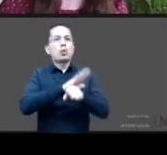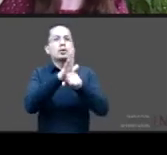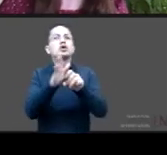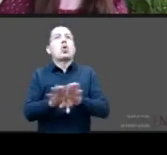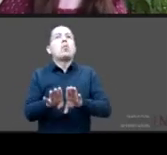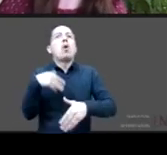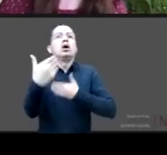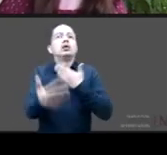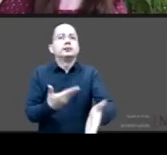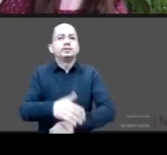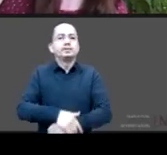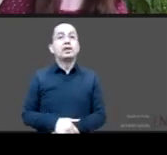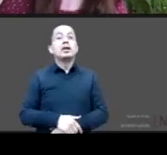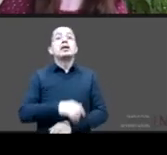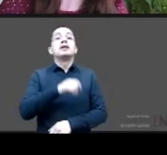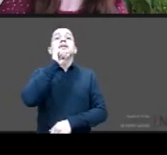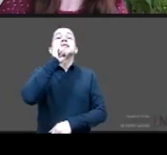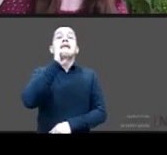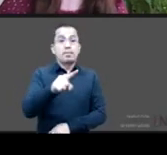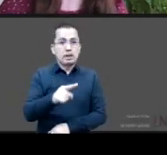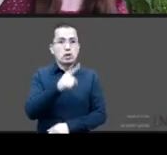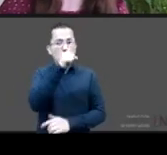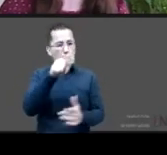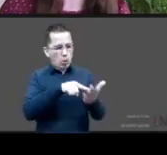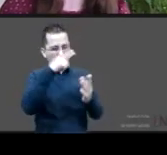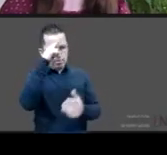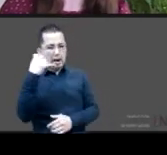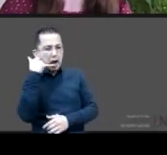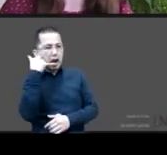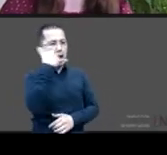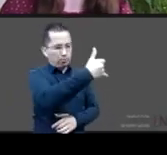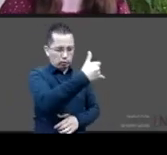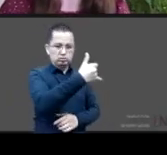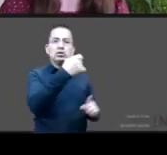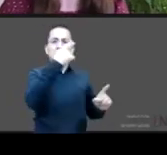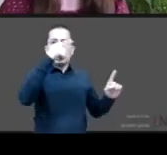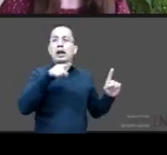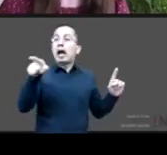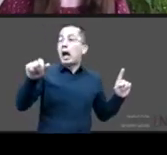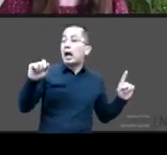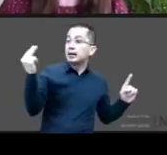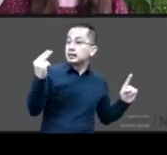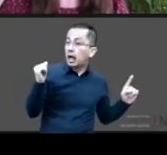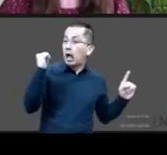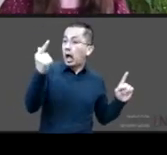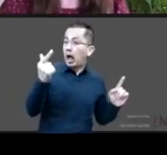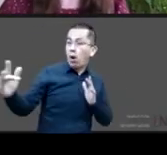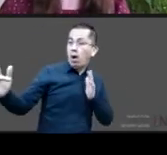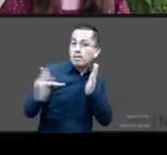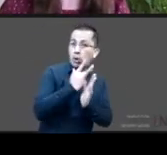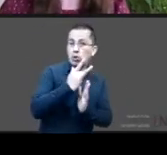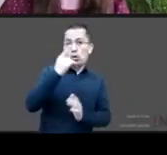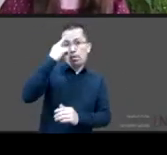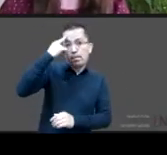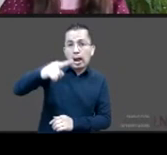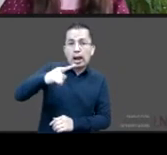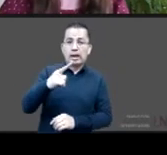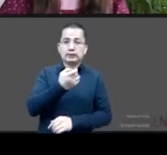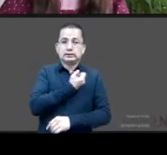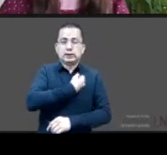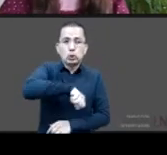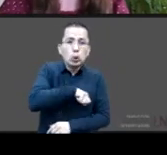un call center que da apoyo psicológico y médico pues aquellos que lo soliciten en el ambiente de las cárceles